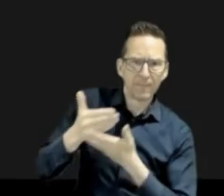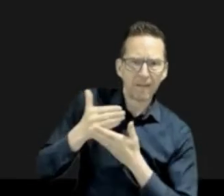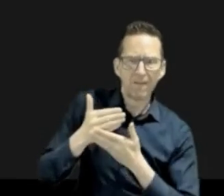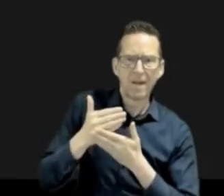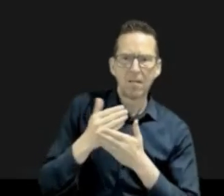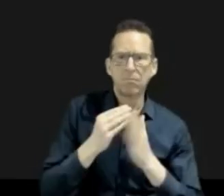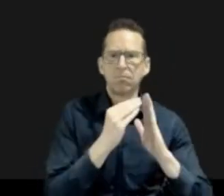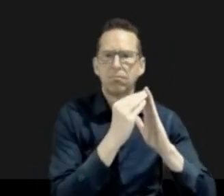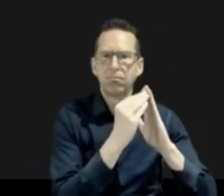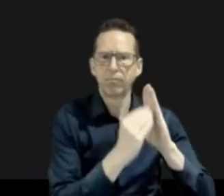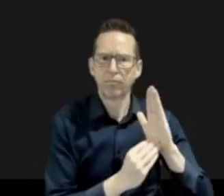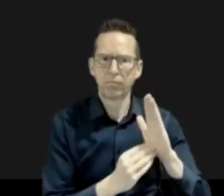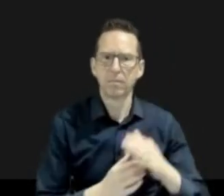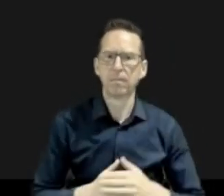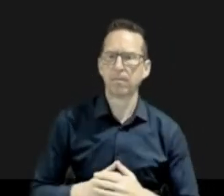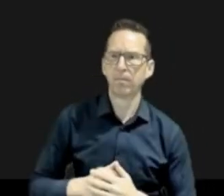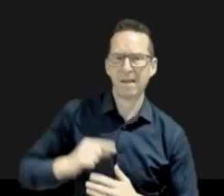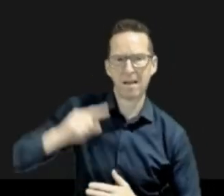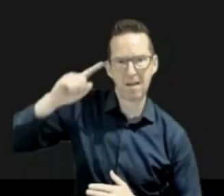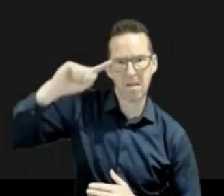en 2017 y